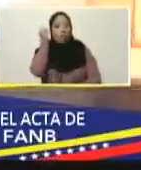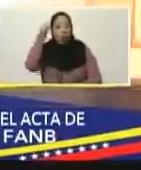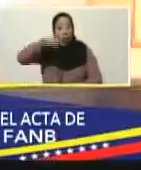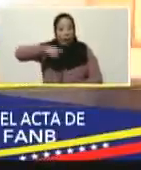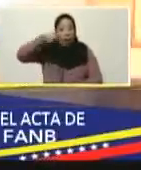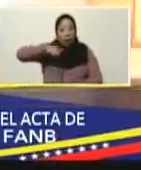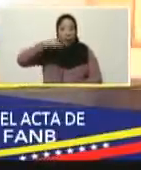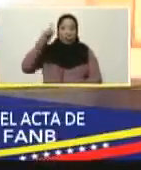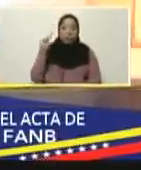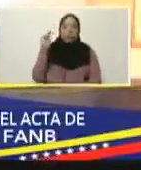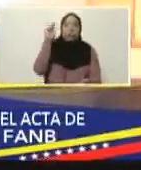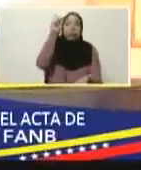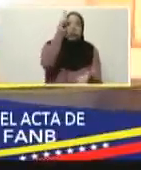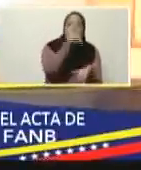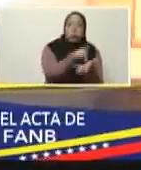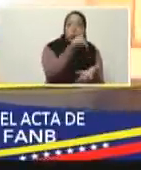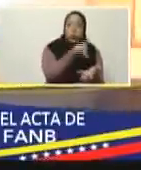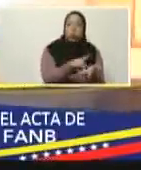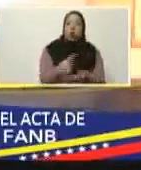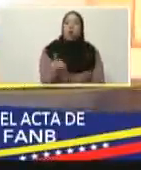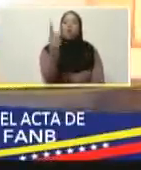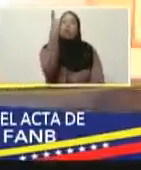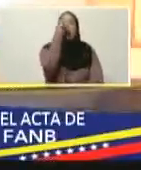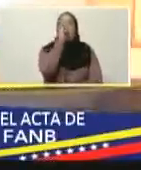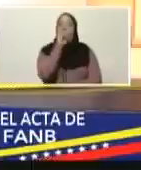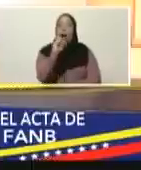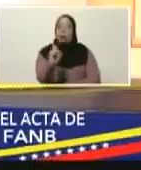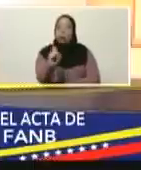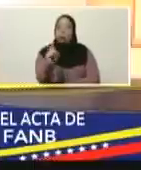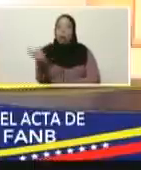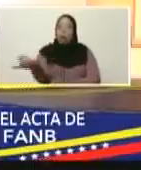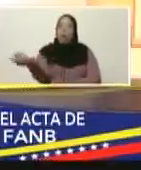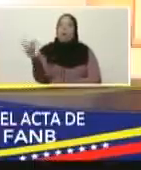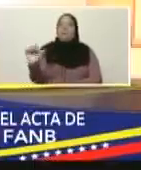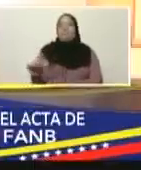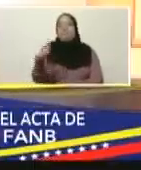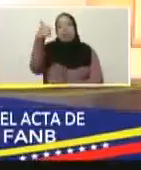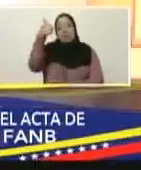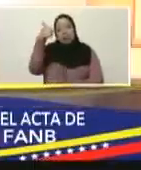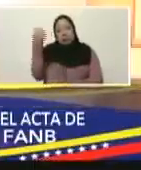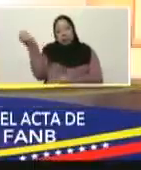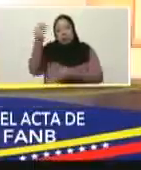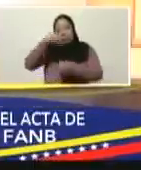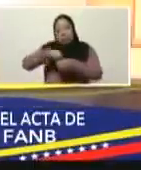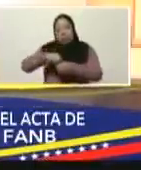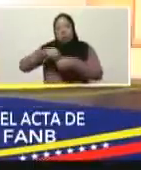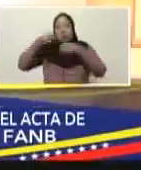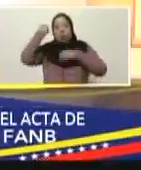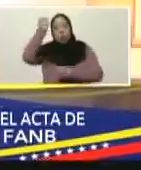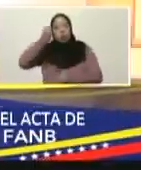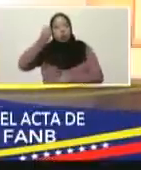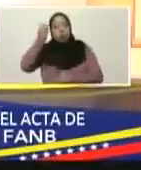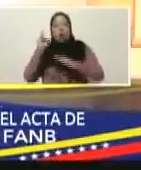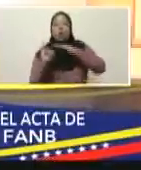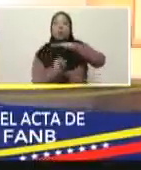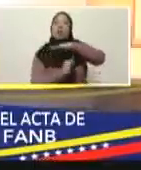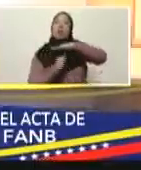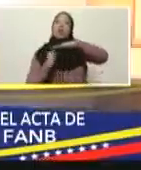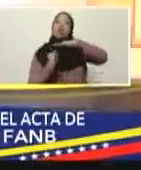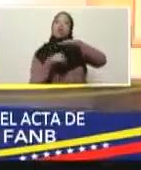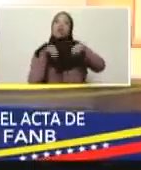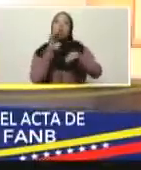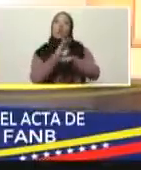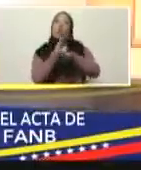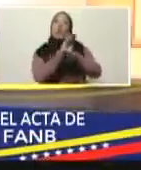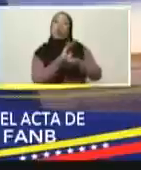ha salvaguardado un año más los principios, los ideales y las instituciones que nos dieran